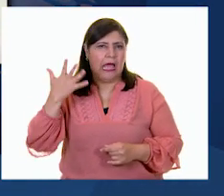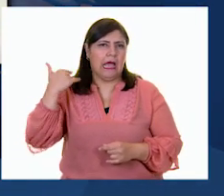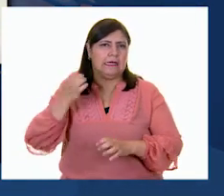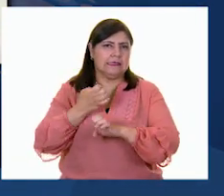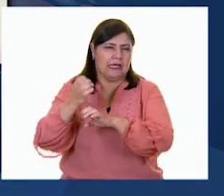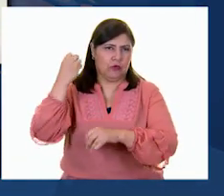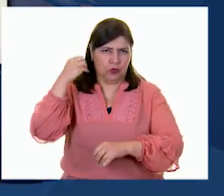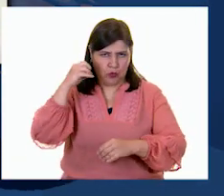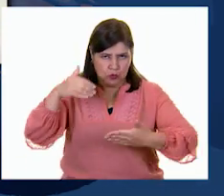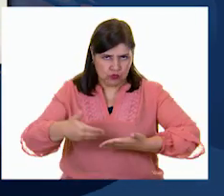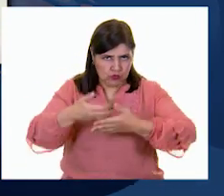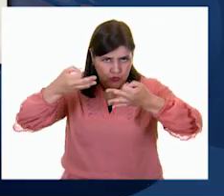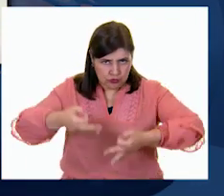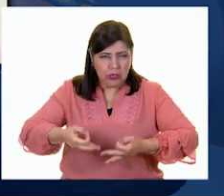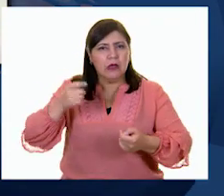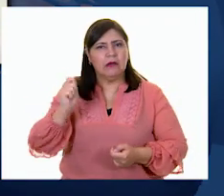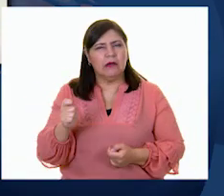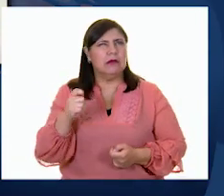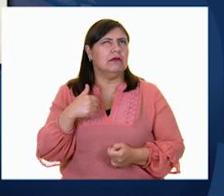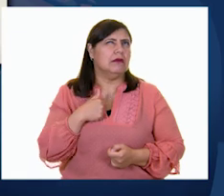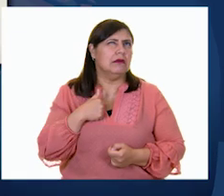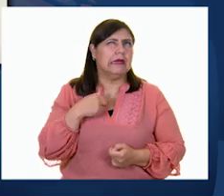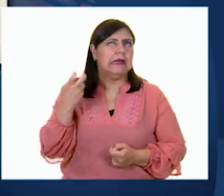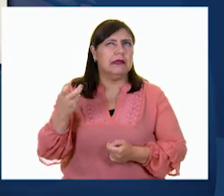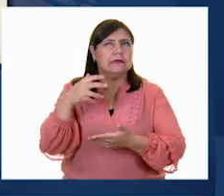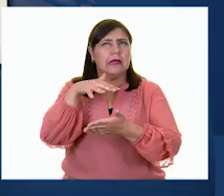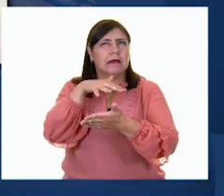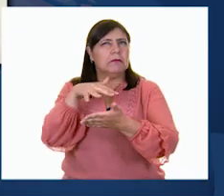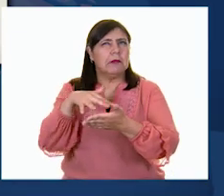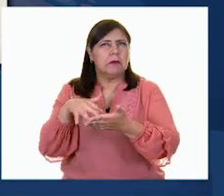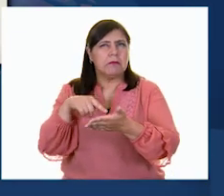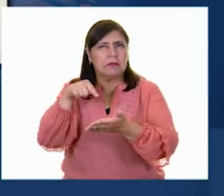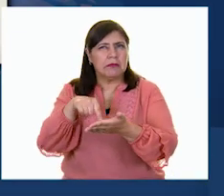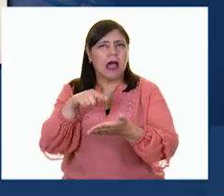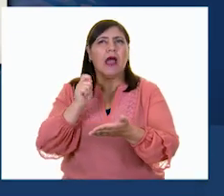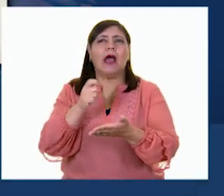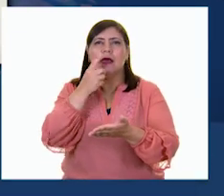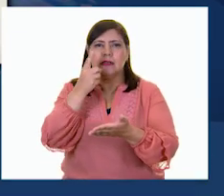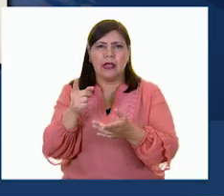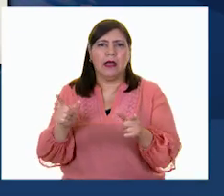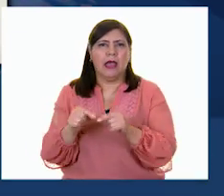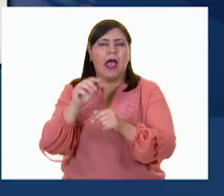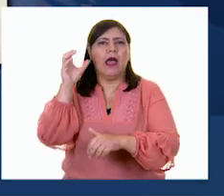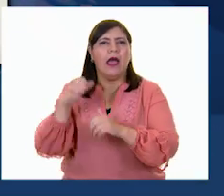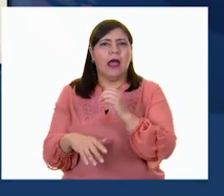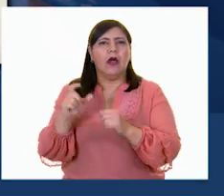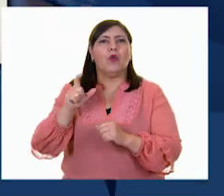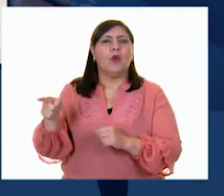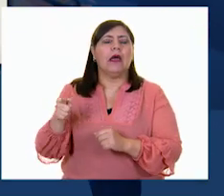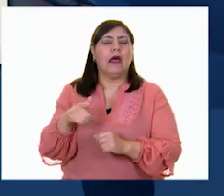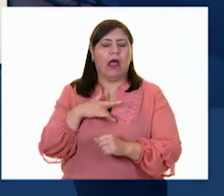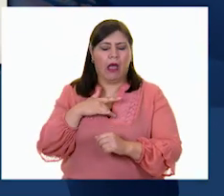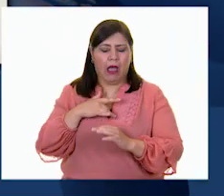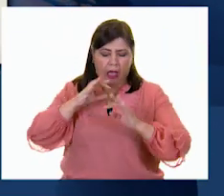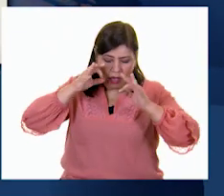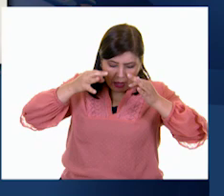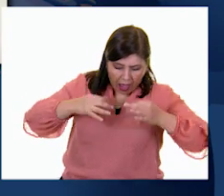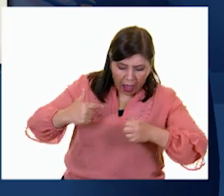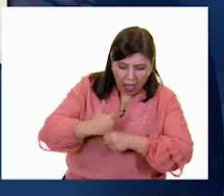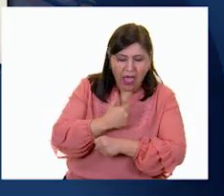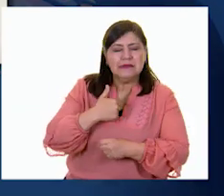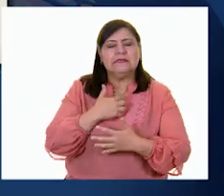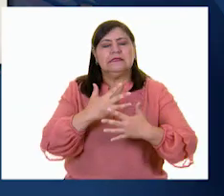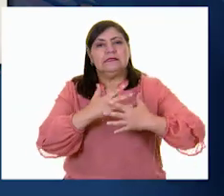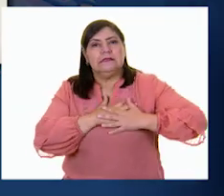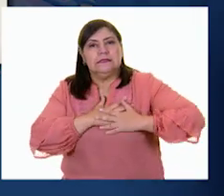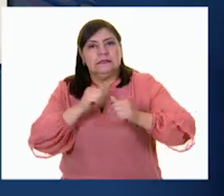es oriundo. Si mi memoria no falla, ese texto concluía cuando Goitia hablaba sobre el descubrimiento de su pasión por las artes,